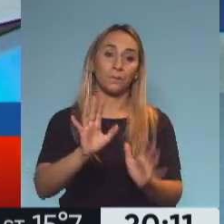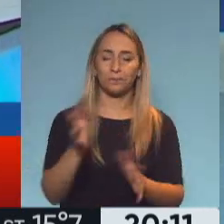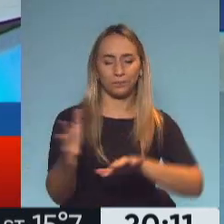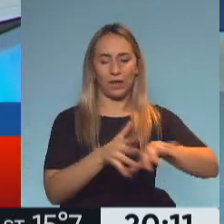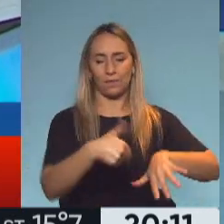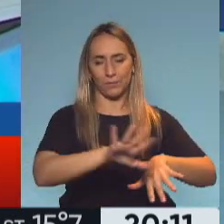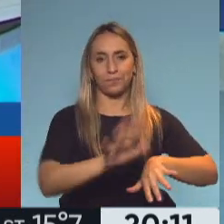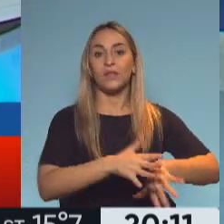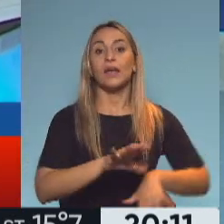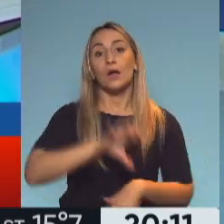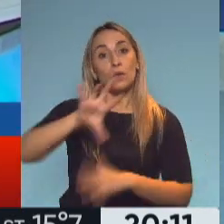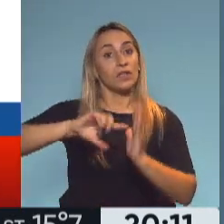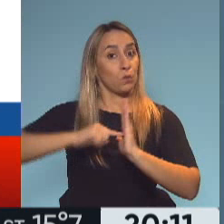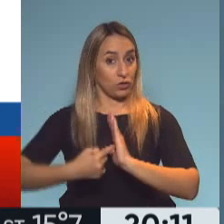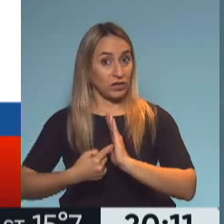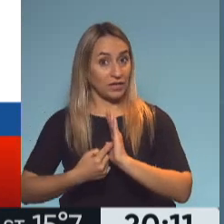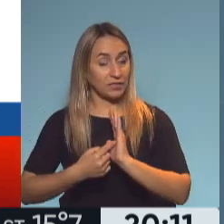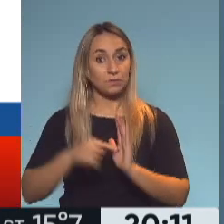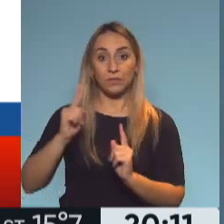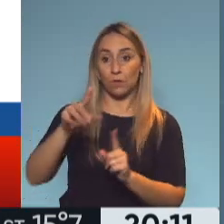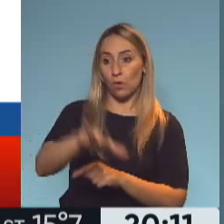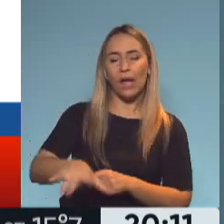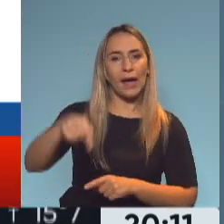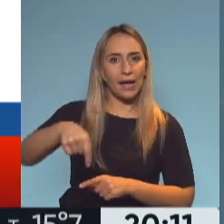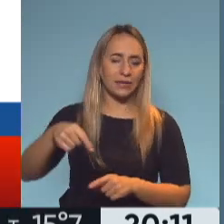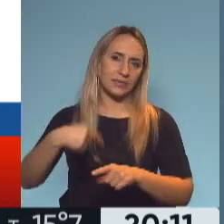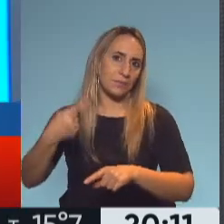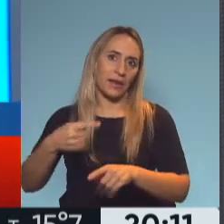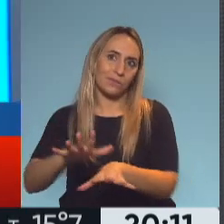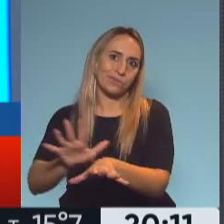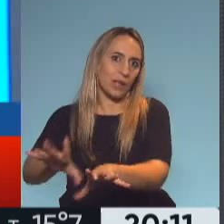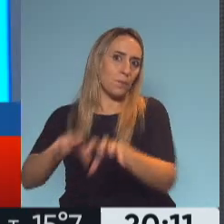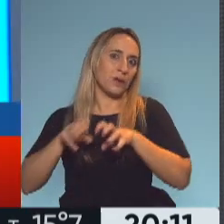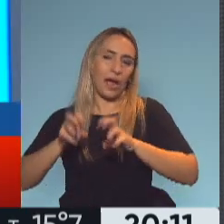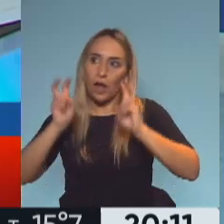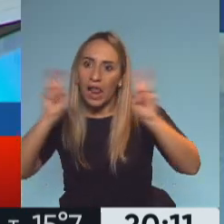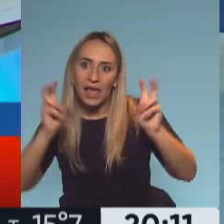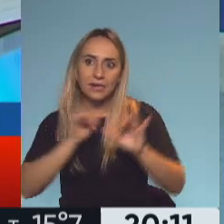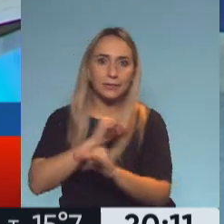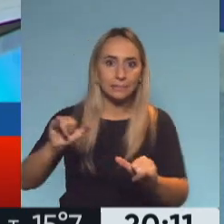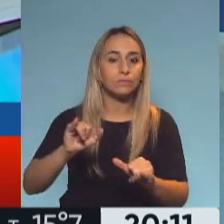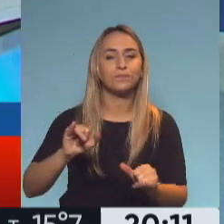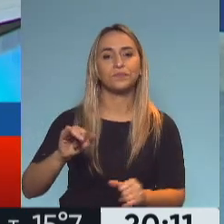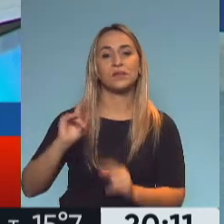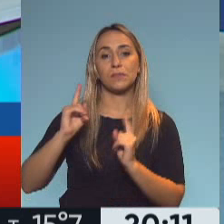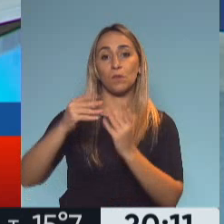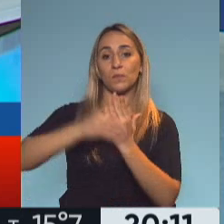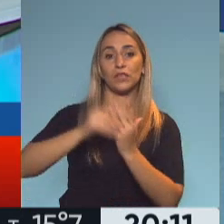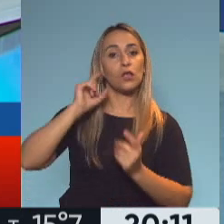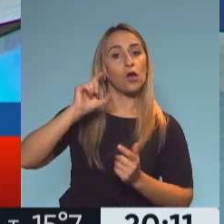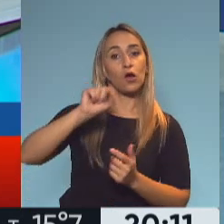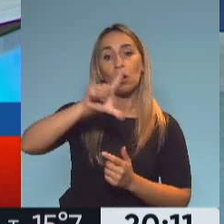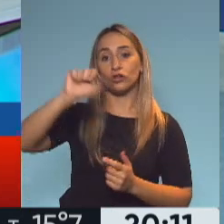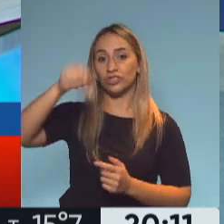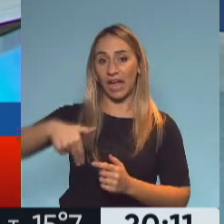Aires. Sabemos que siempre es el lugar donde las alertas se encienden antes. Bueno, Daniel Goyán habla directamente, ahí empieza a